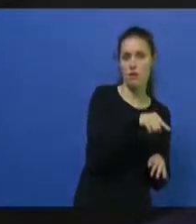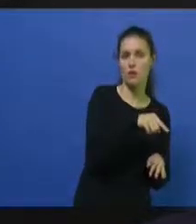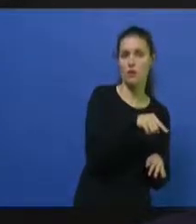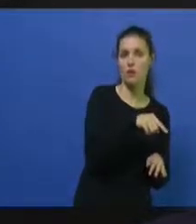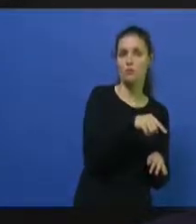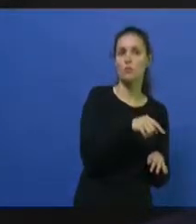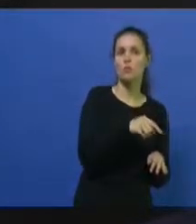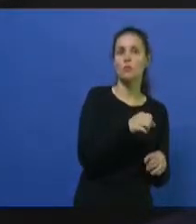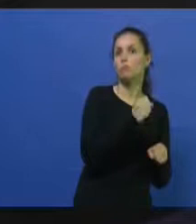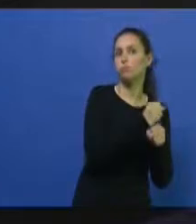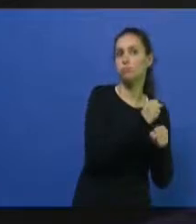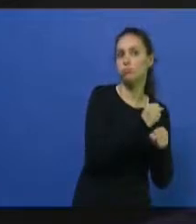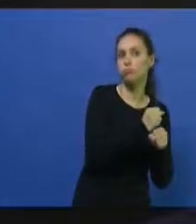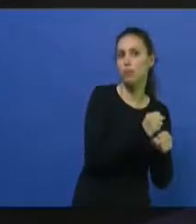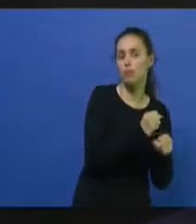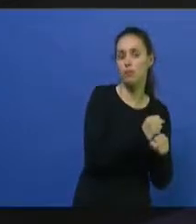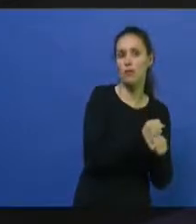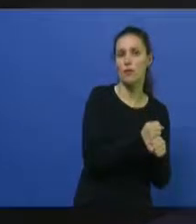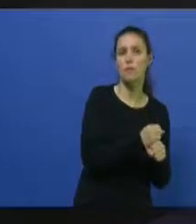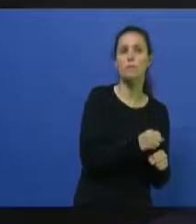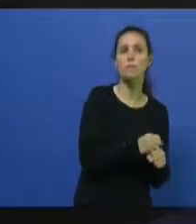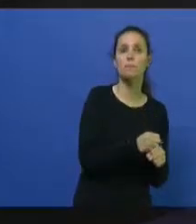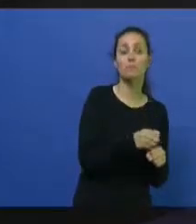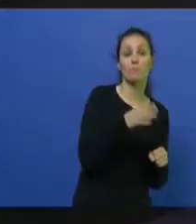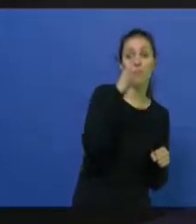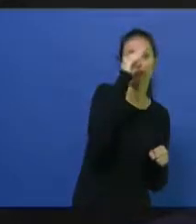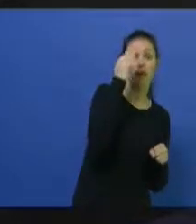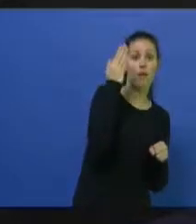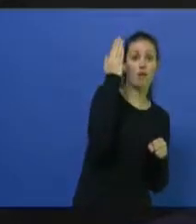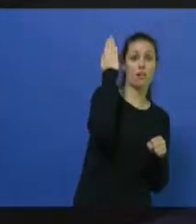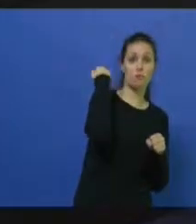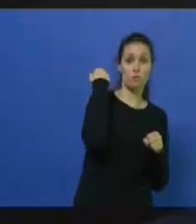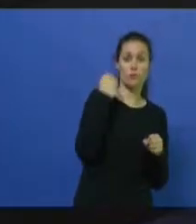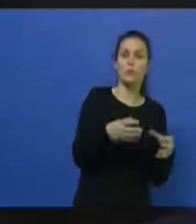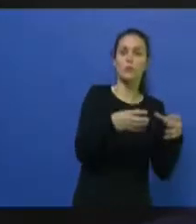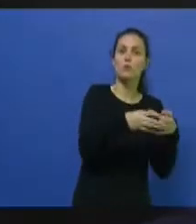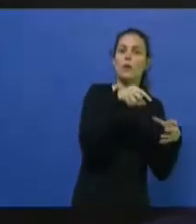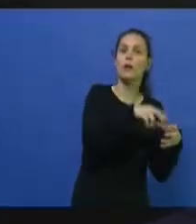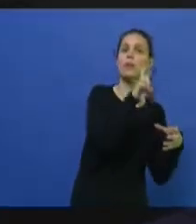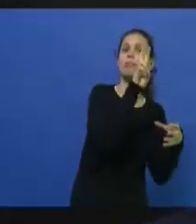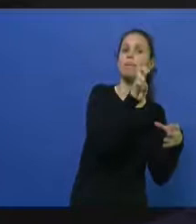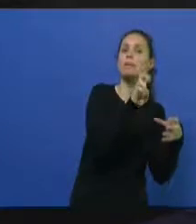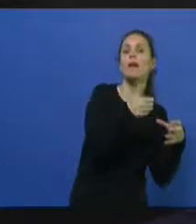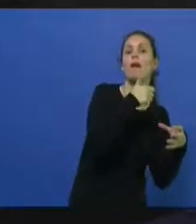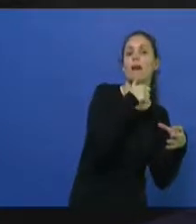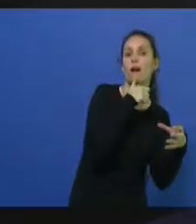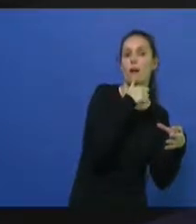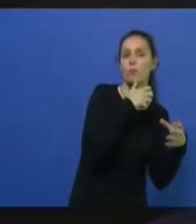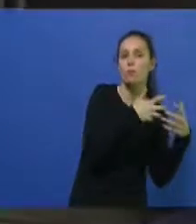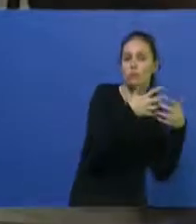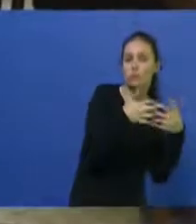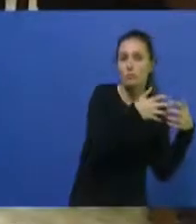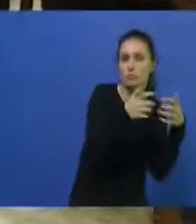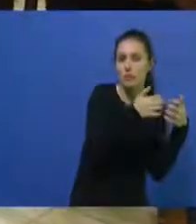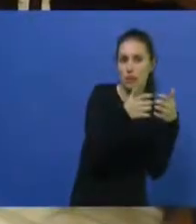mucha actividad. Empezó anoche con la realización de la audiencia pública donde se trató la cuestión del agua. Sí. Hubo